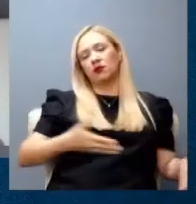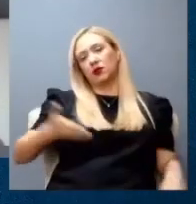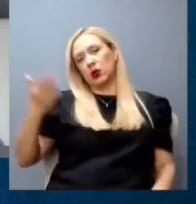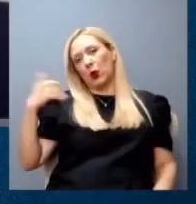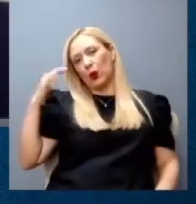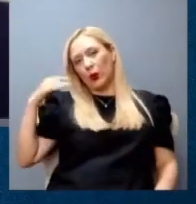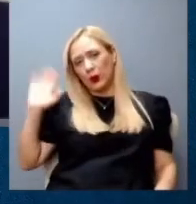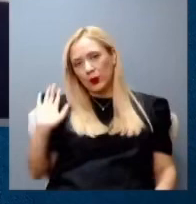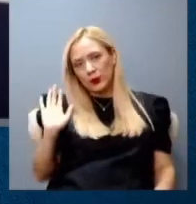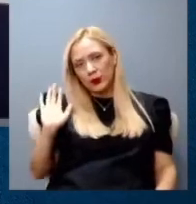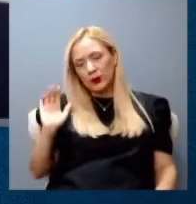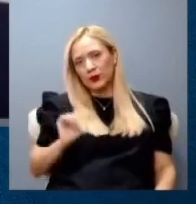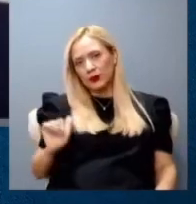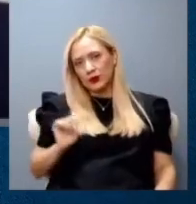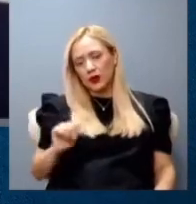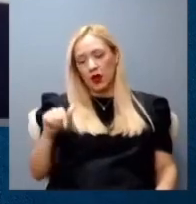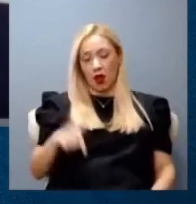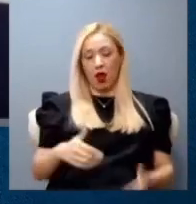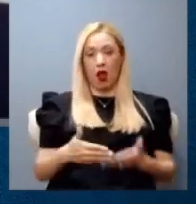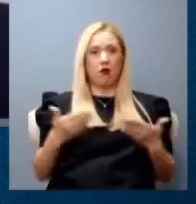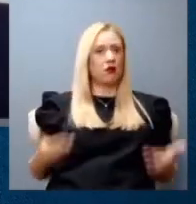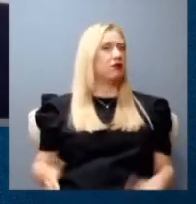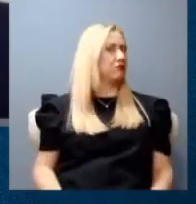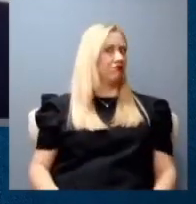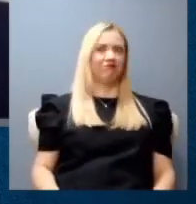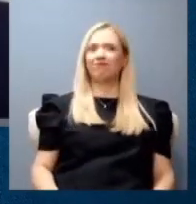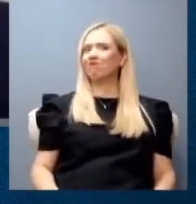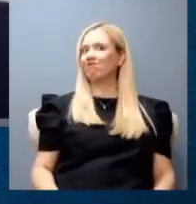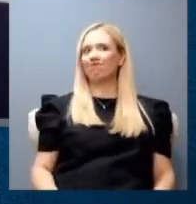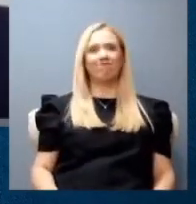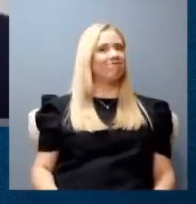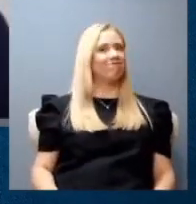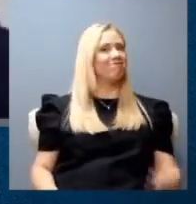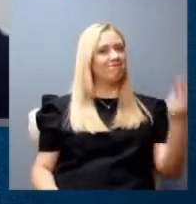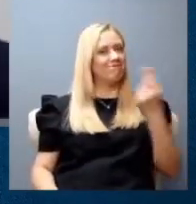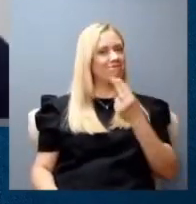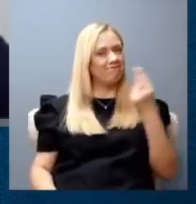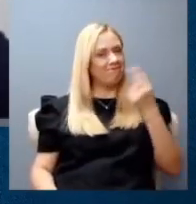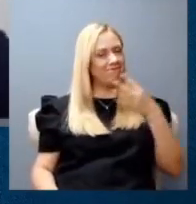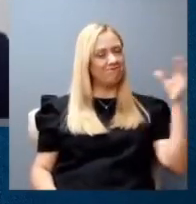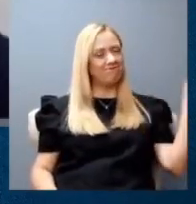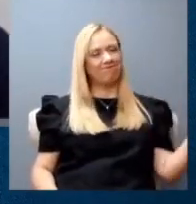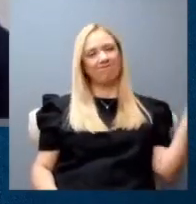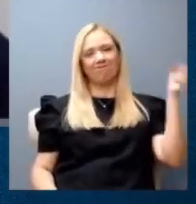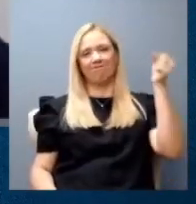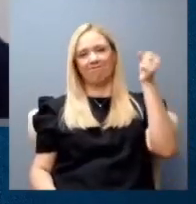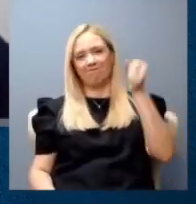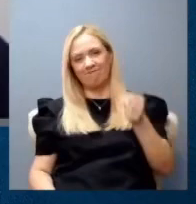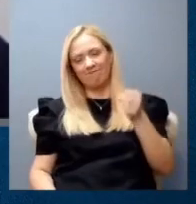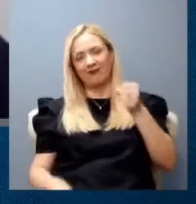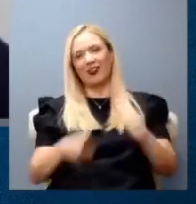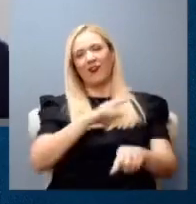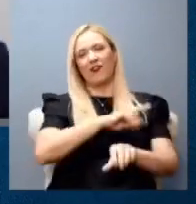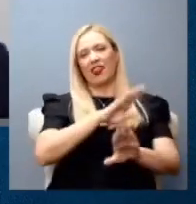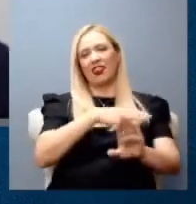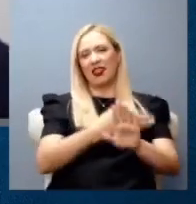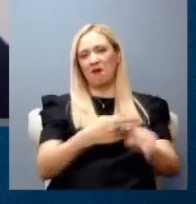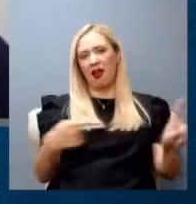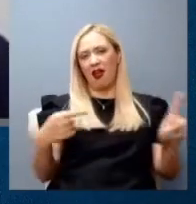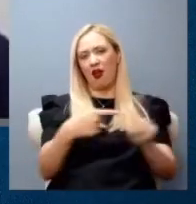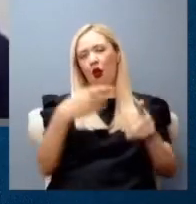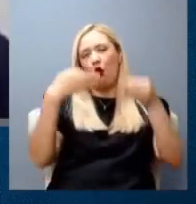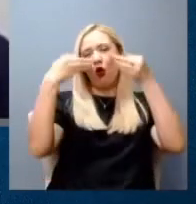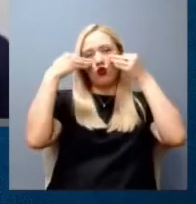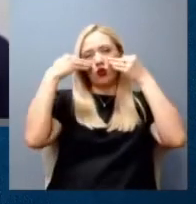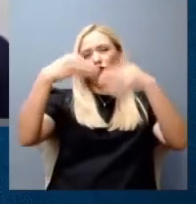pues difícilmente se podía haber hecho una negociación sin poner en el centro los derechos de las víctimas. No